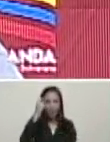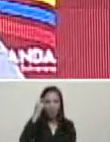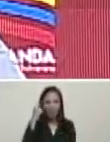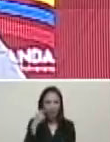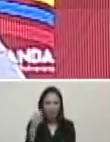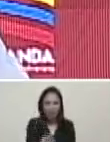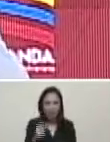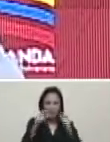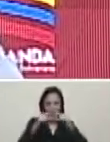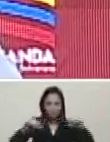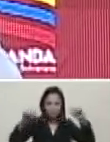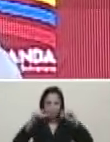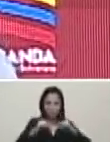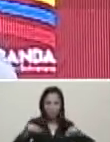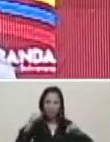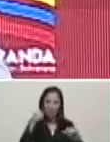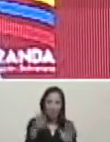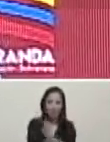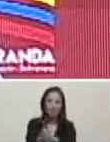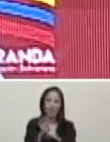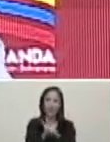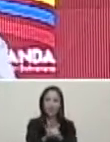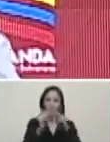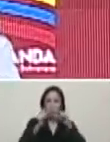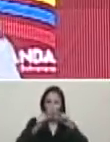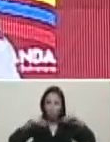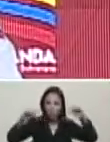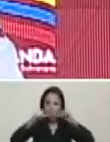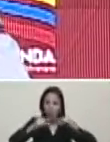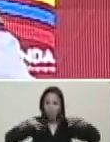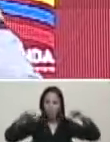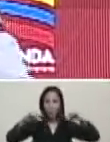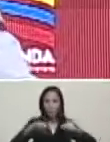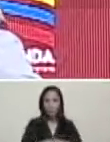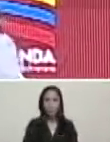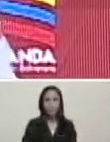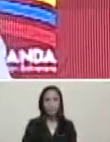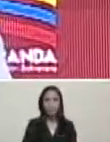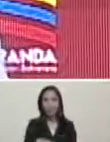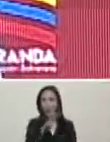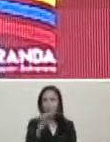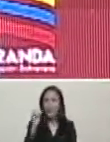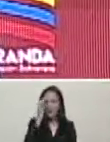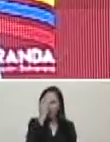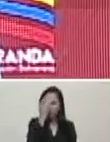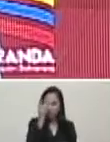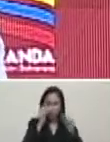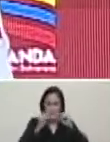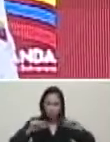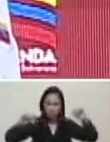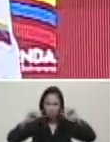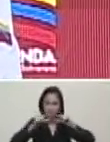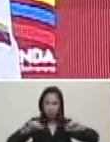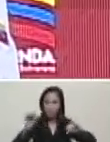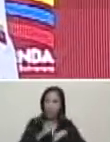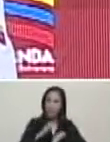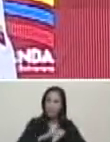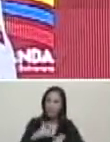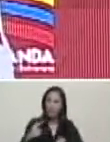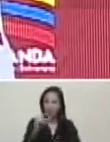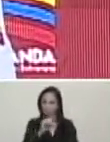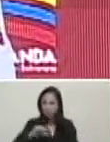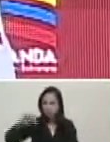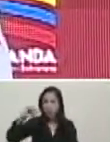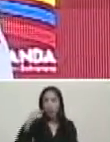fecha simbólica, fundamental del escudo de la nación es el 20 de febrero. ¿Por qué? Porque